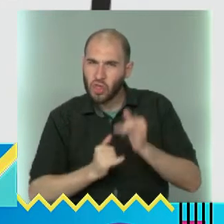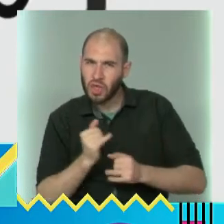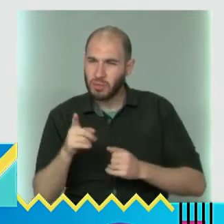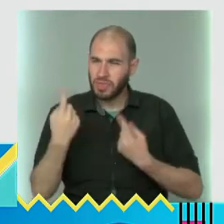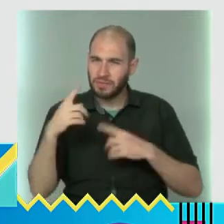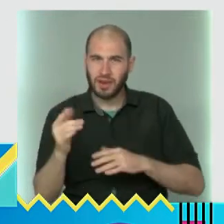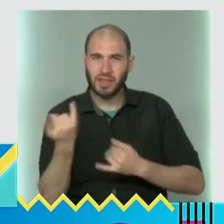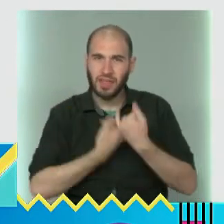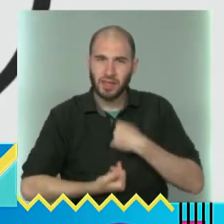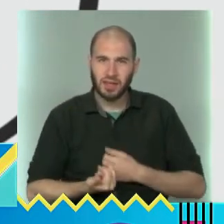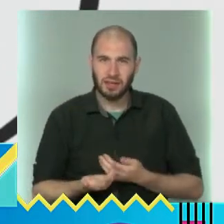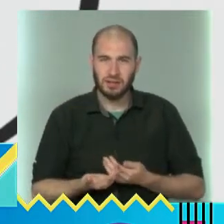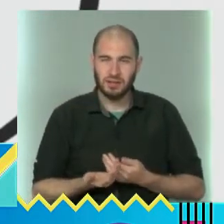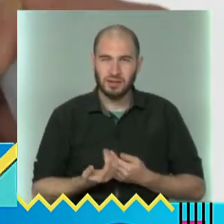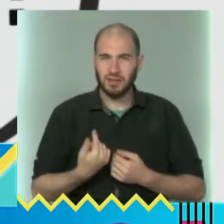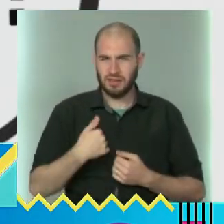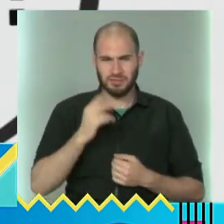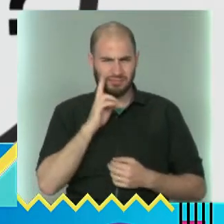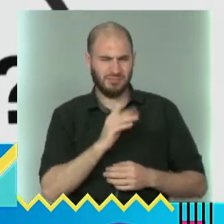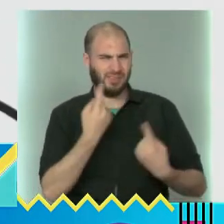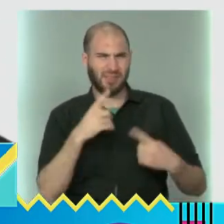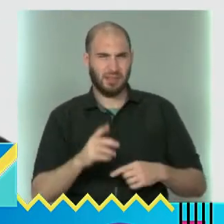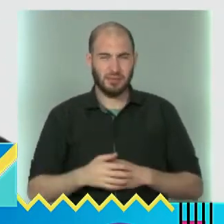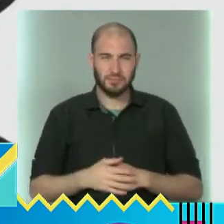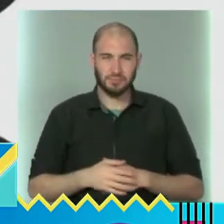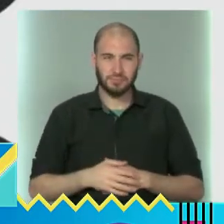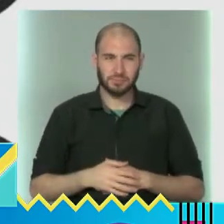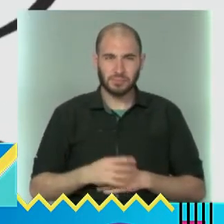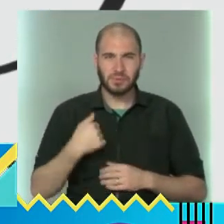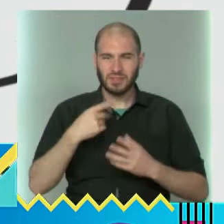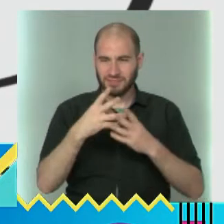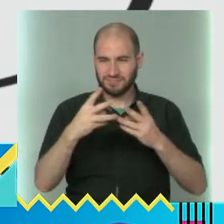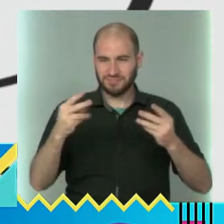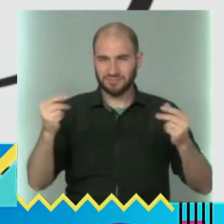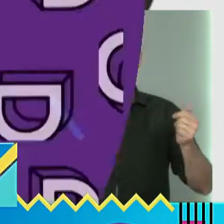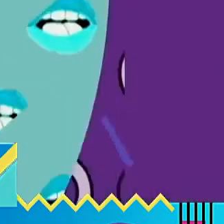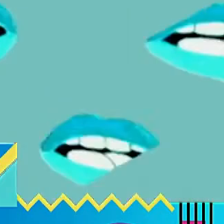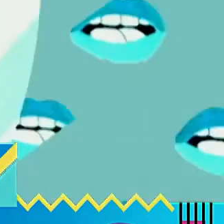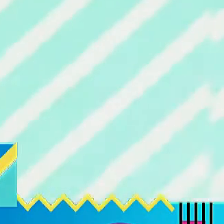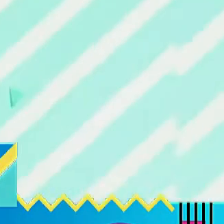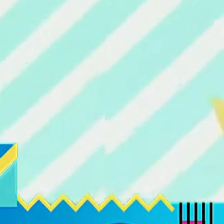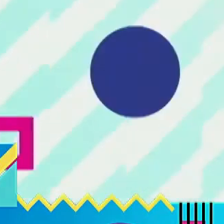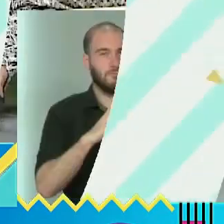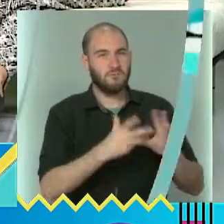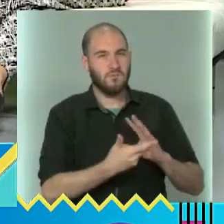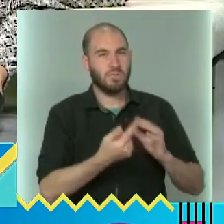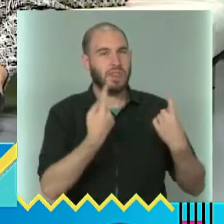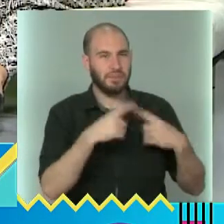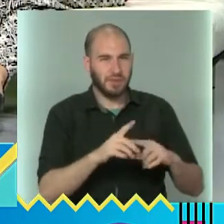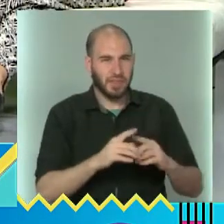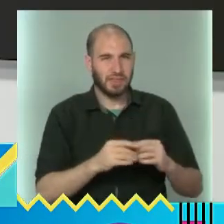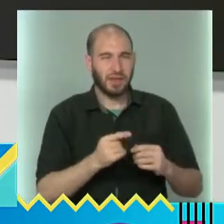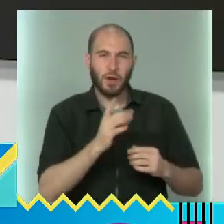planteás de otro lugar. Y yo no la veo esa. Bien. Se me pierde. Entonces, es una forma distinta de observar.